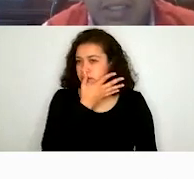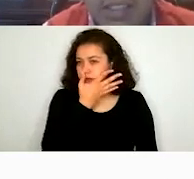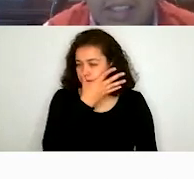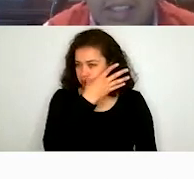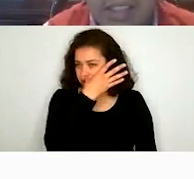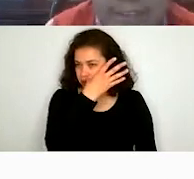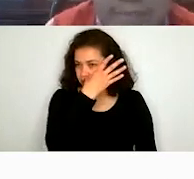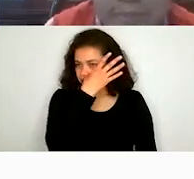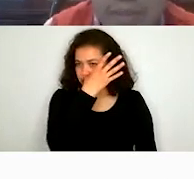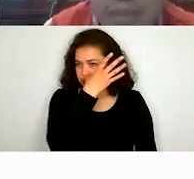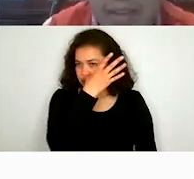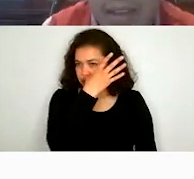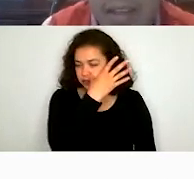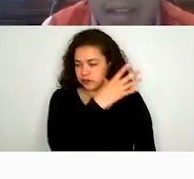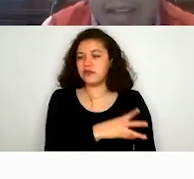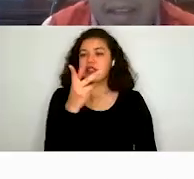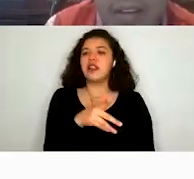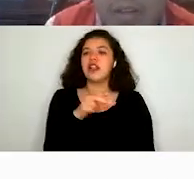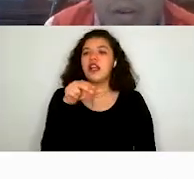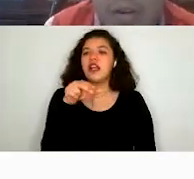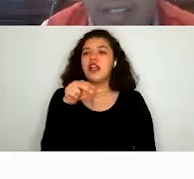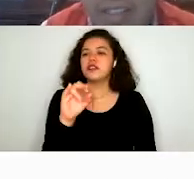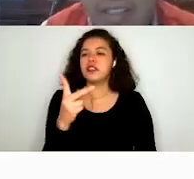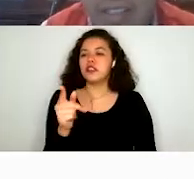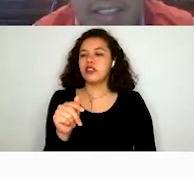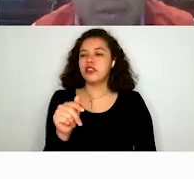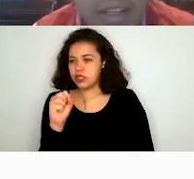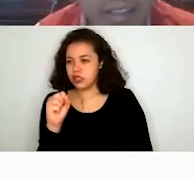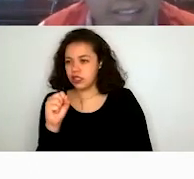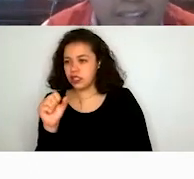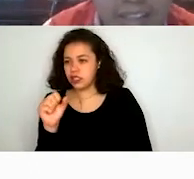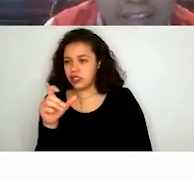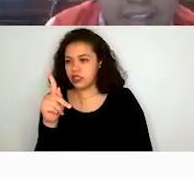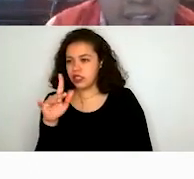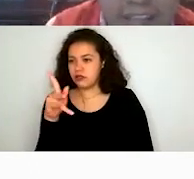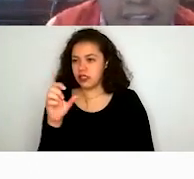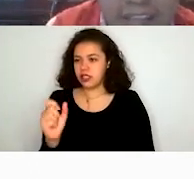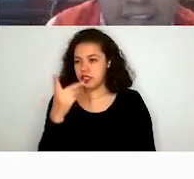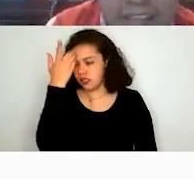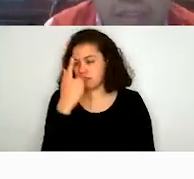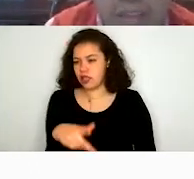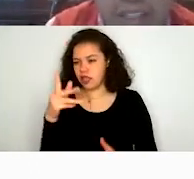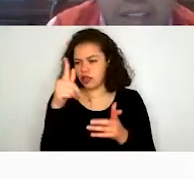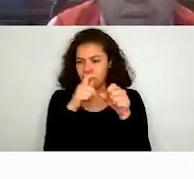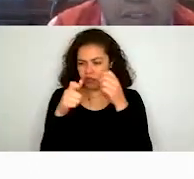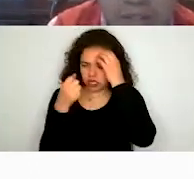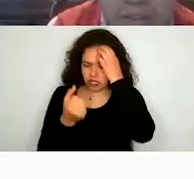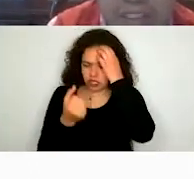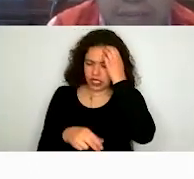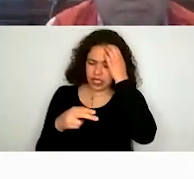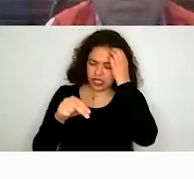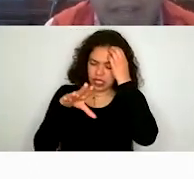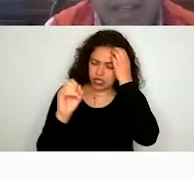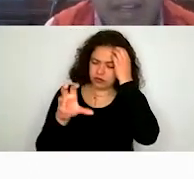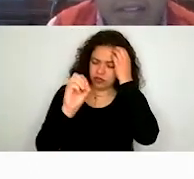026 STPS, que nos habla de los colores y señales de seguridad, y de la NOM 013 GOV